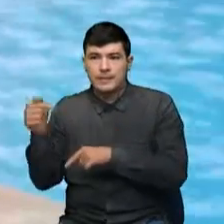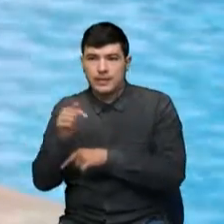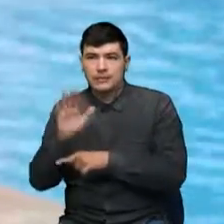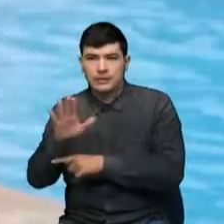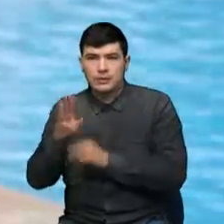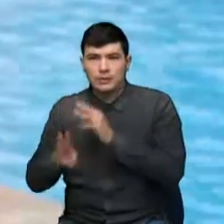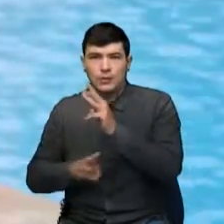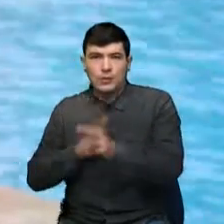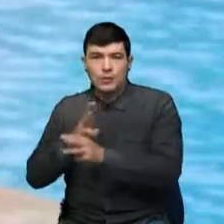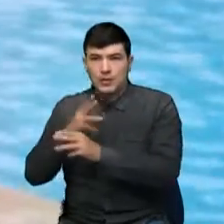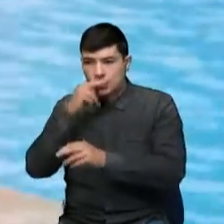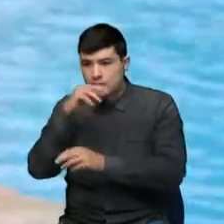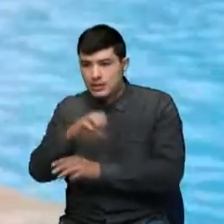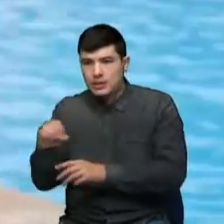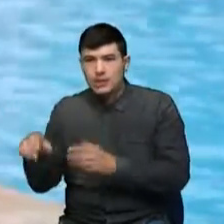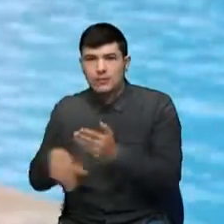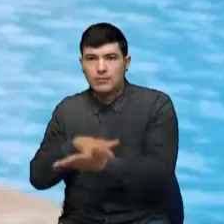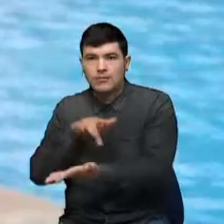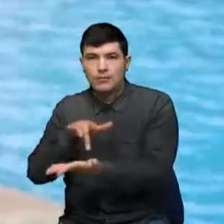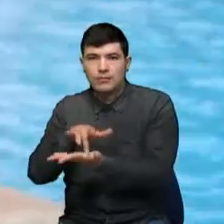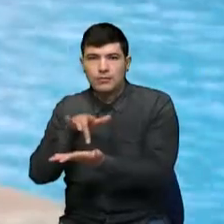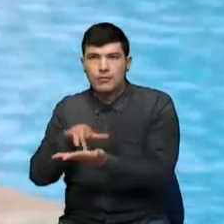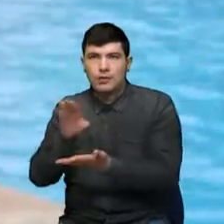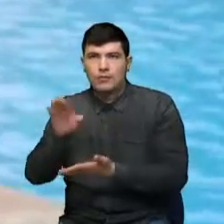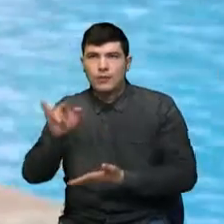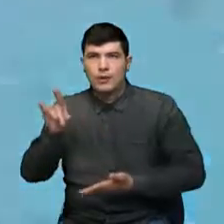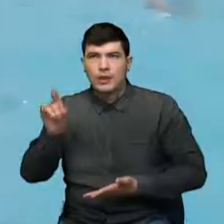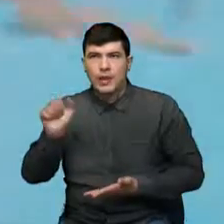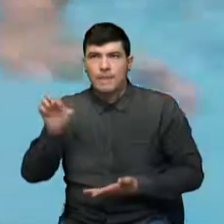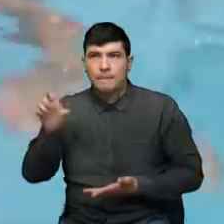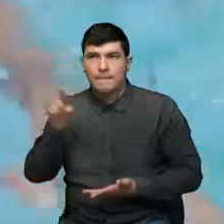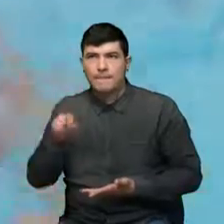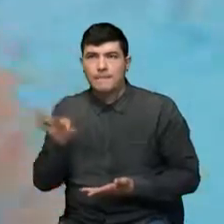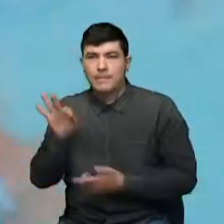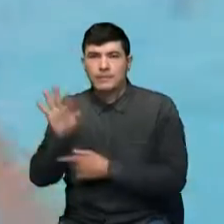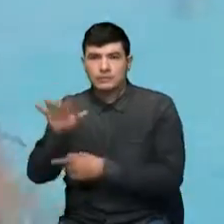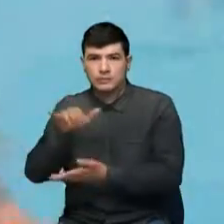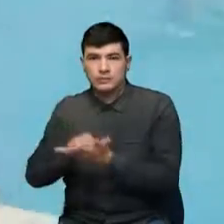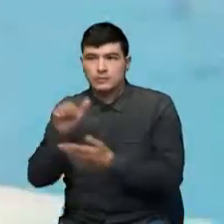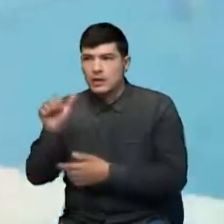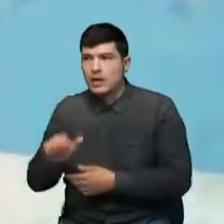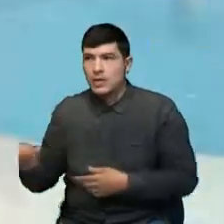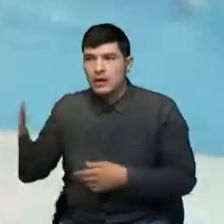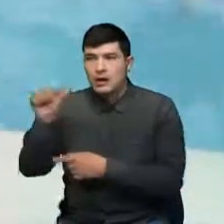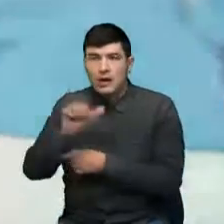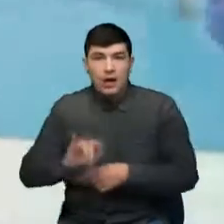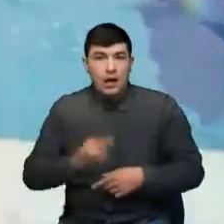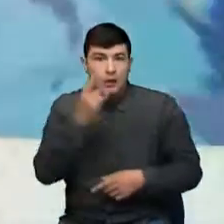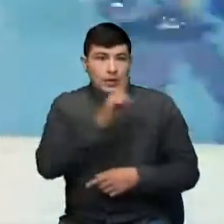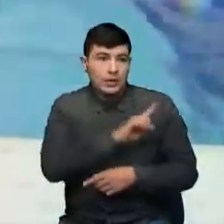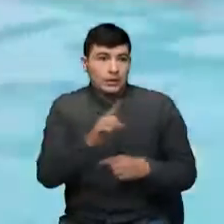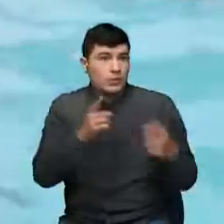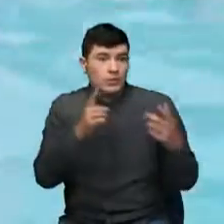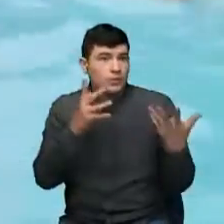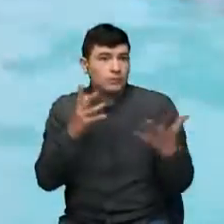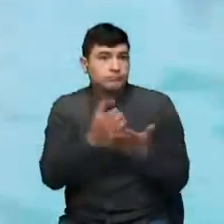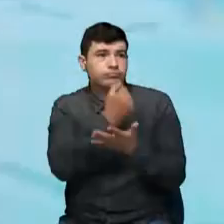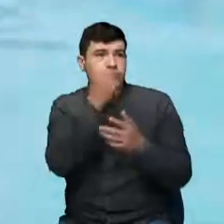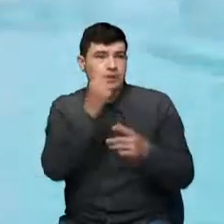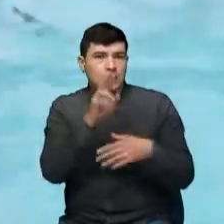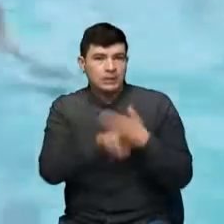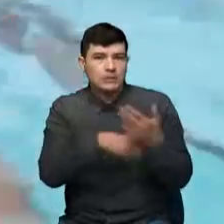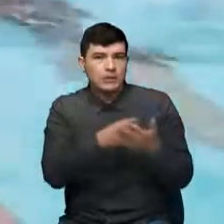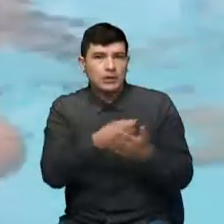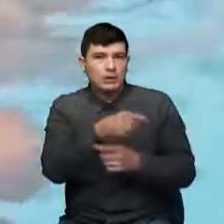que se va a realizar en Budapest en agosto. Aunque no lograron lo que esperaban, el resultado fue positivo y ahora trabajan para lo que serán